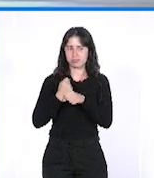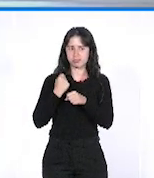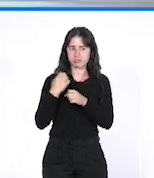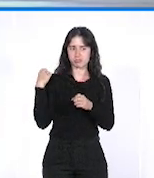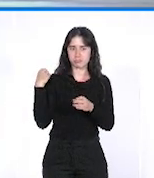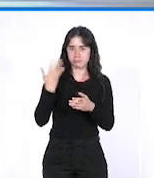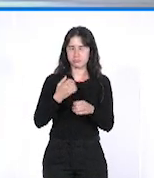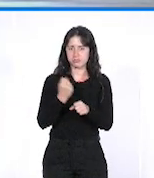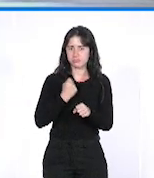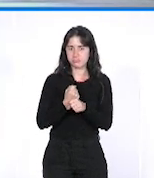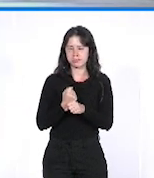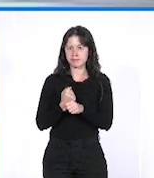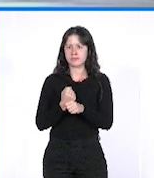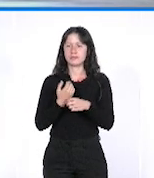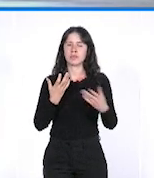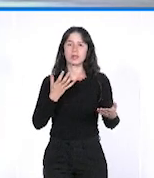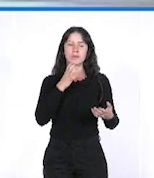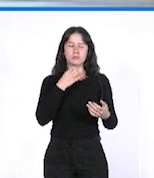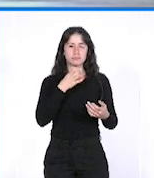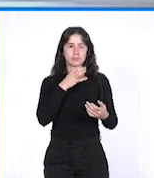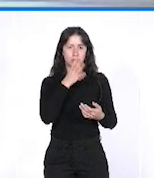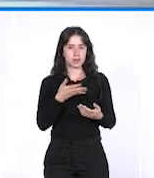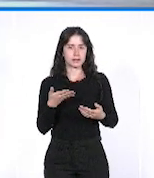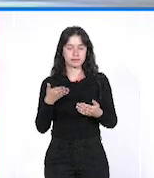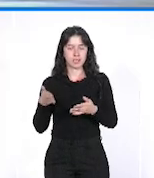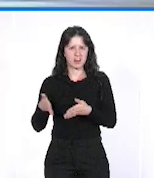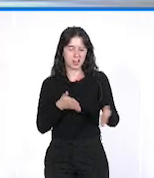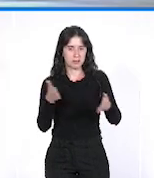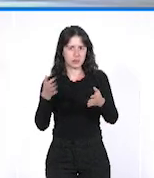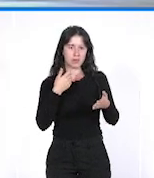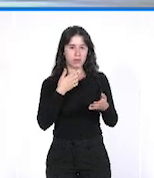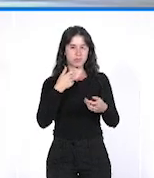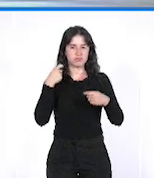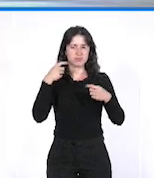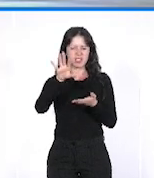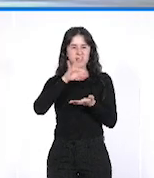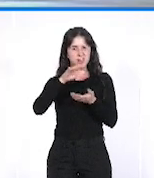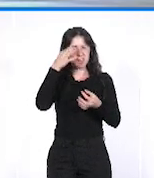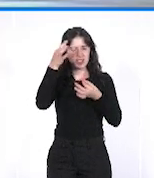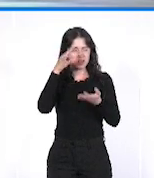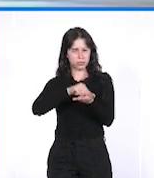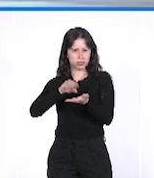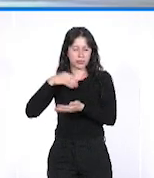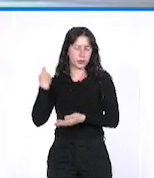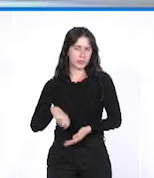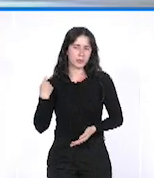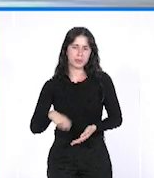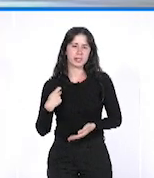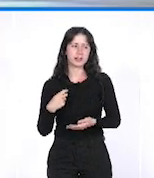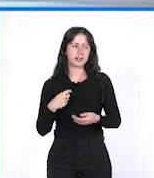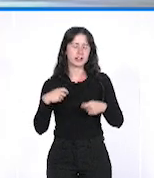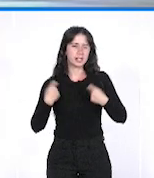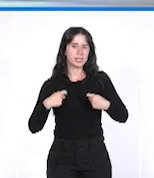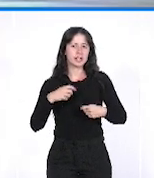camino a pesar de lo pesadísimos que hemos ido pidiendo datos Pues bueno nos habéis acogido muy bien en vuestras organizaciones